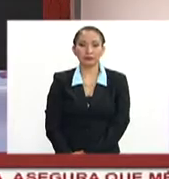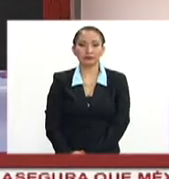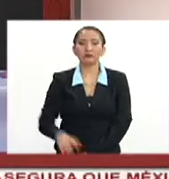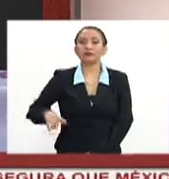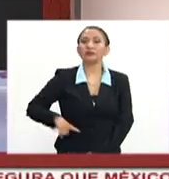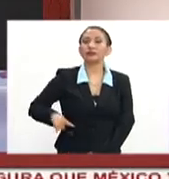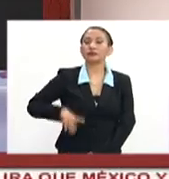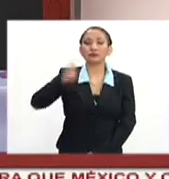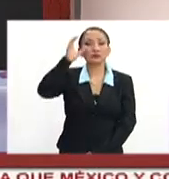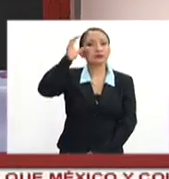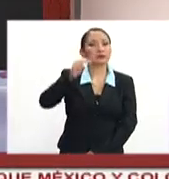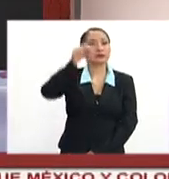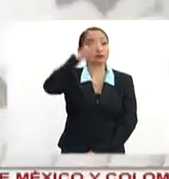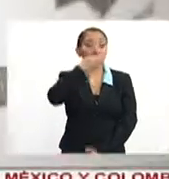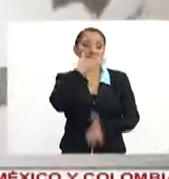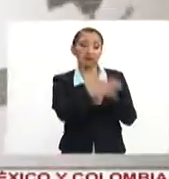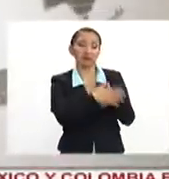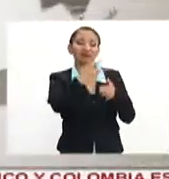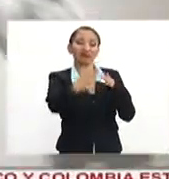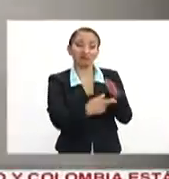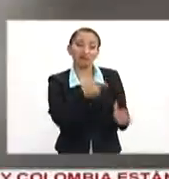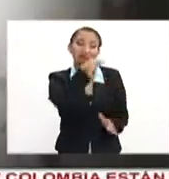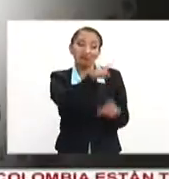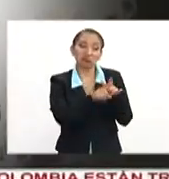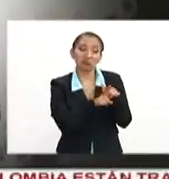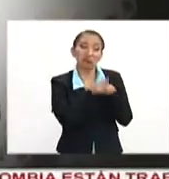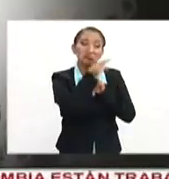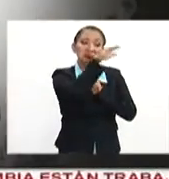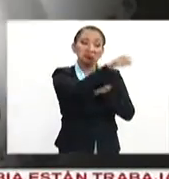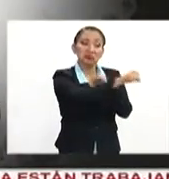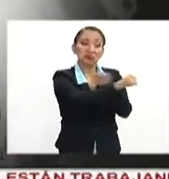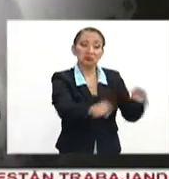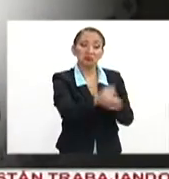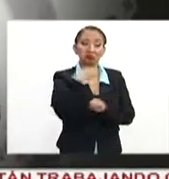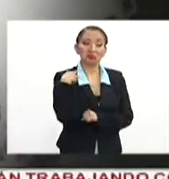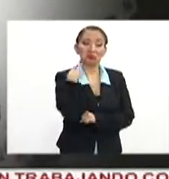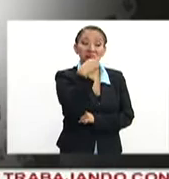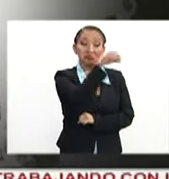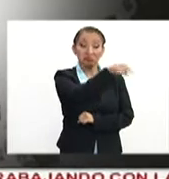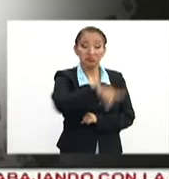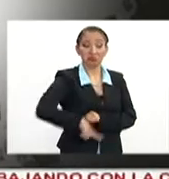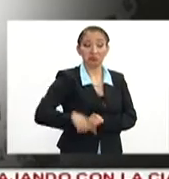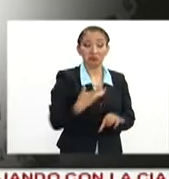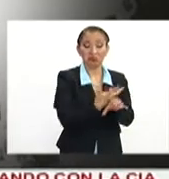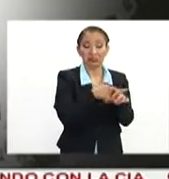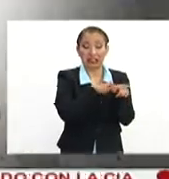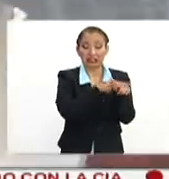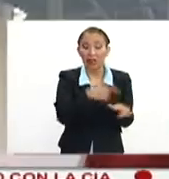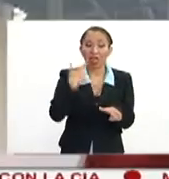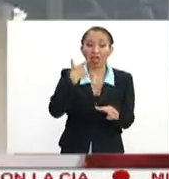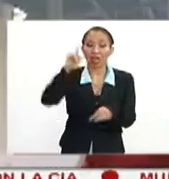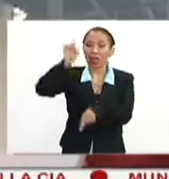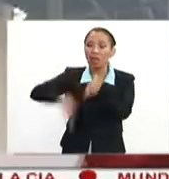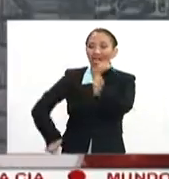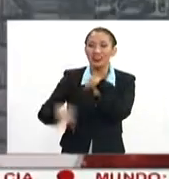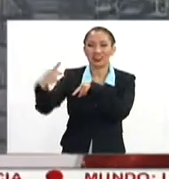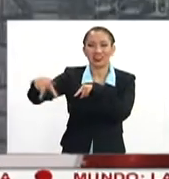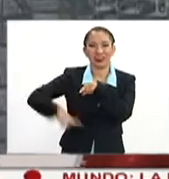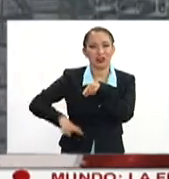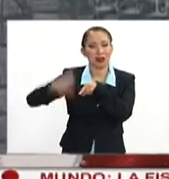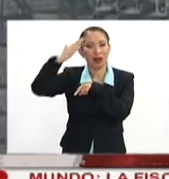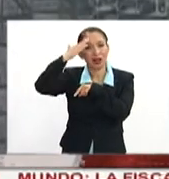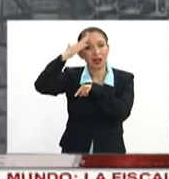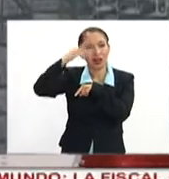El gobierno de Corea del Norte amenazó otra vez con lanzar un ataque nuclear contra Washington si el gobierno de Estados Unidos intenta derrocar al régimen del